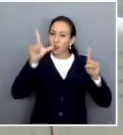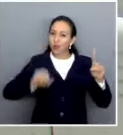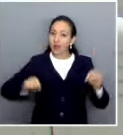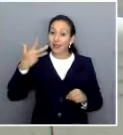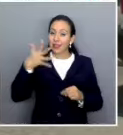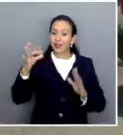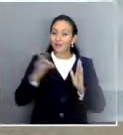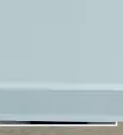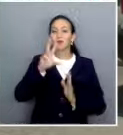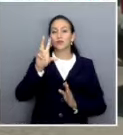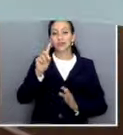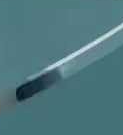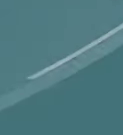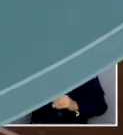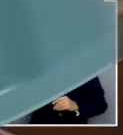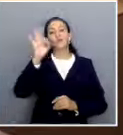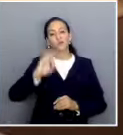10.34%.